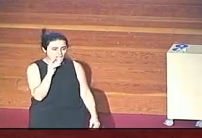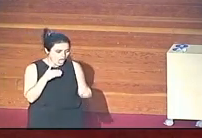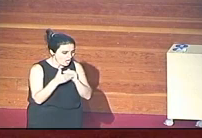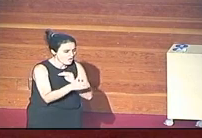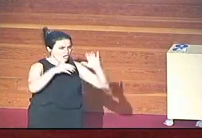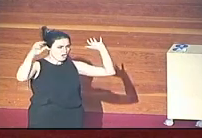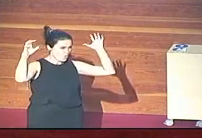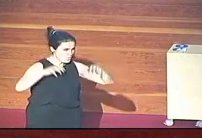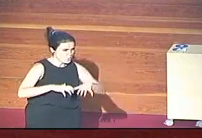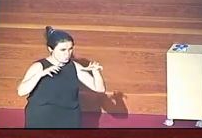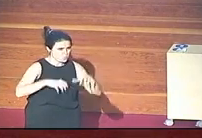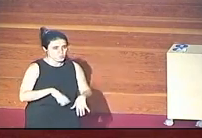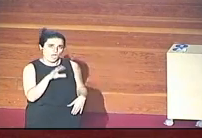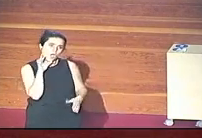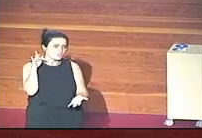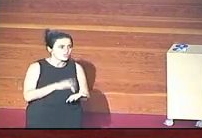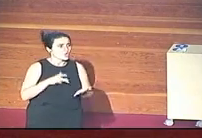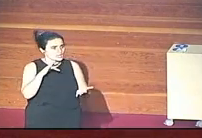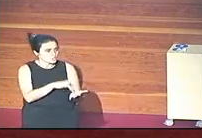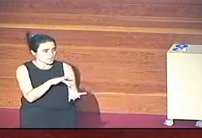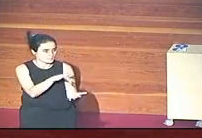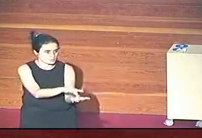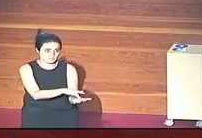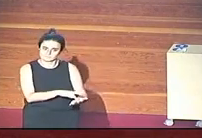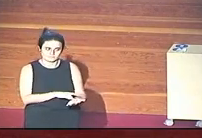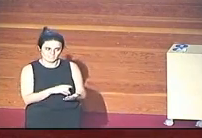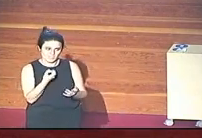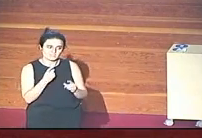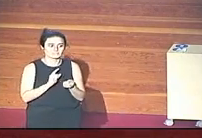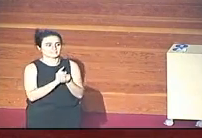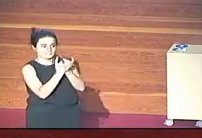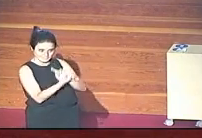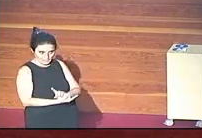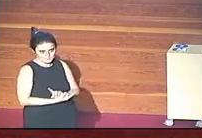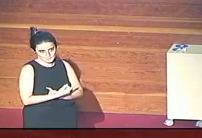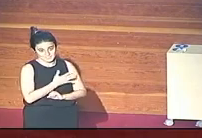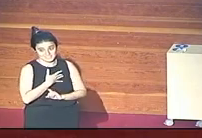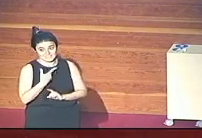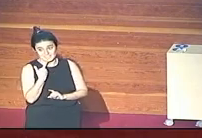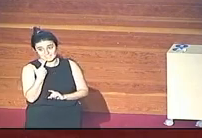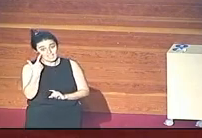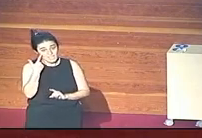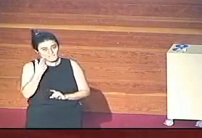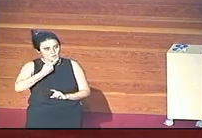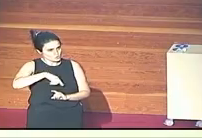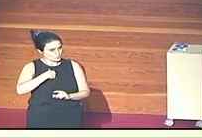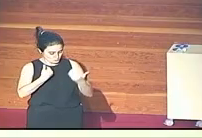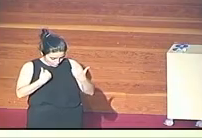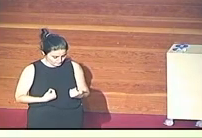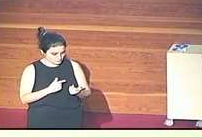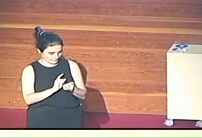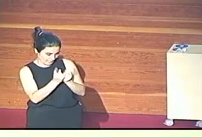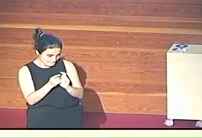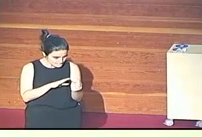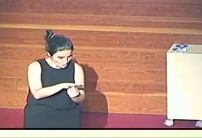nos ha tocado esto bueno vamos a intentar darle la vuelta vamos a ver cómo podemos ser agentes de cambio si